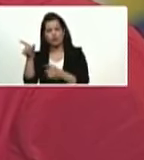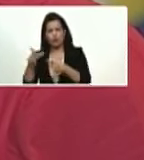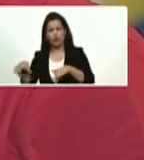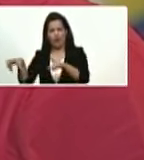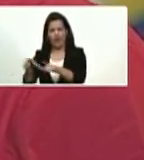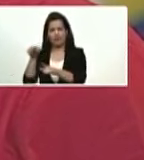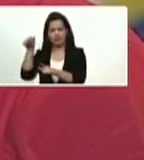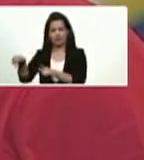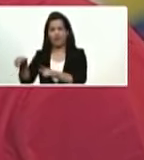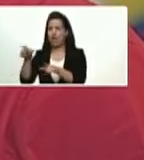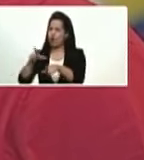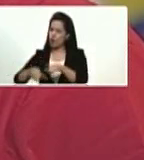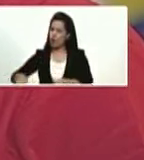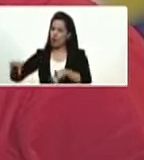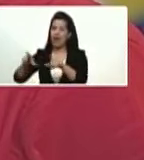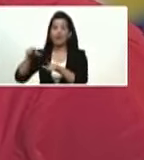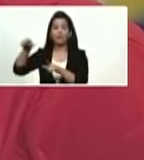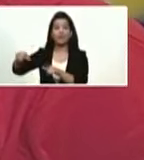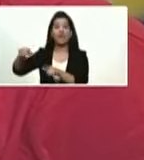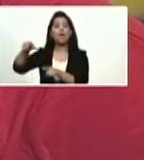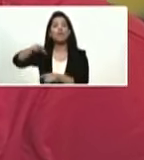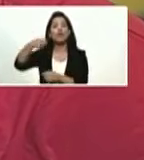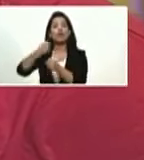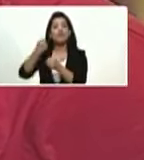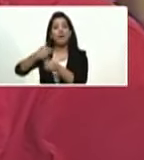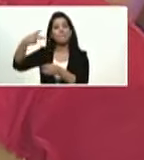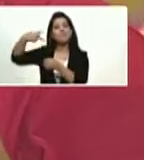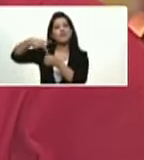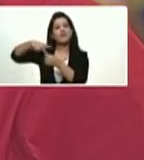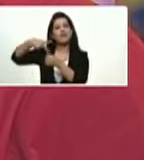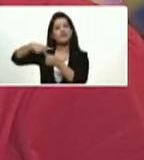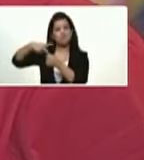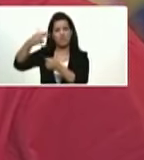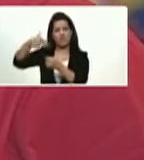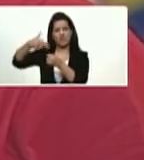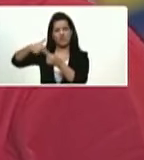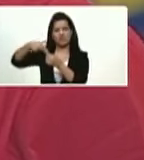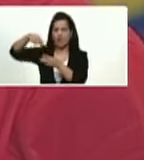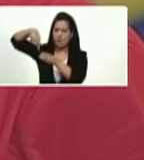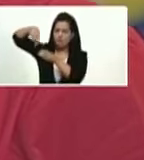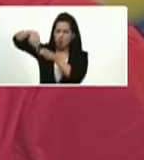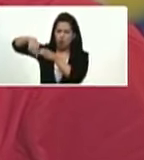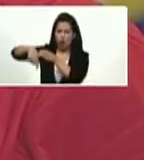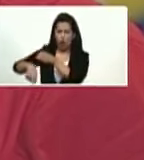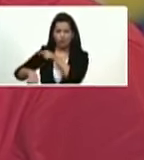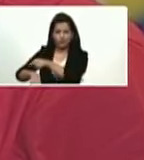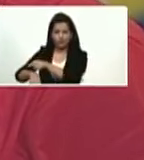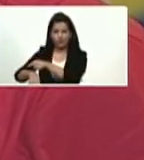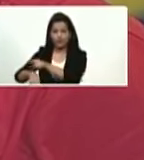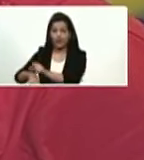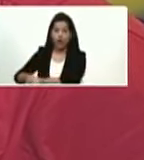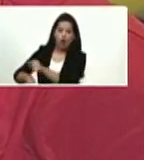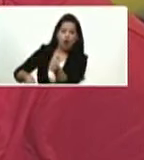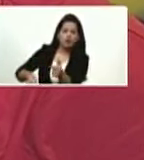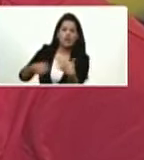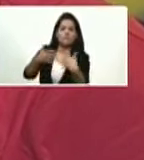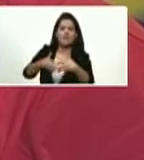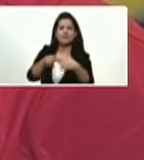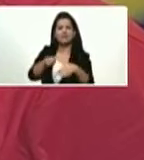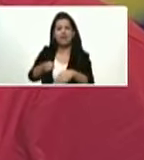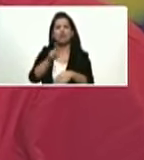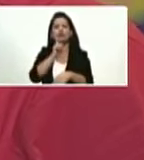los compañeros del taladro PDV 100 junto con una empresa recuperada por los trabajadores Indorca,